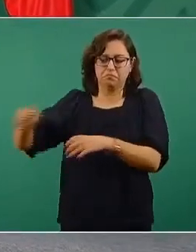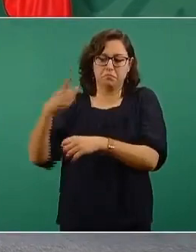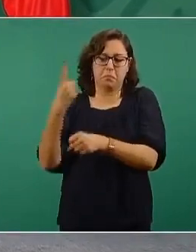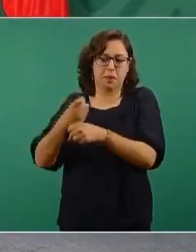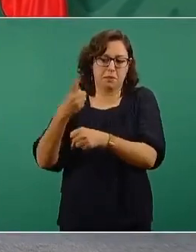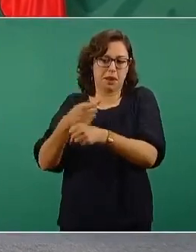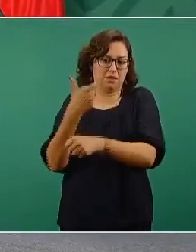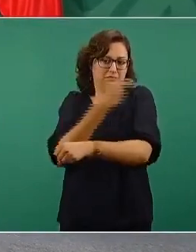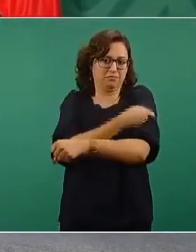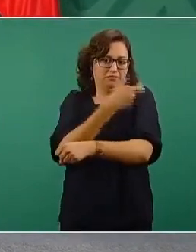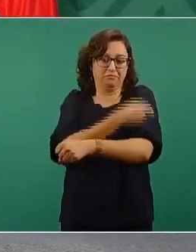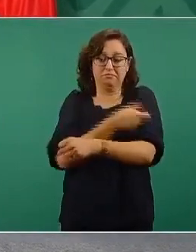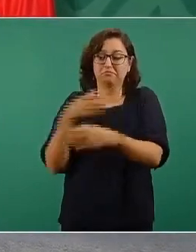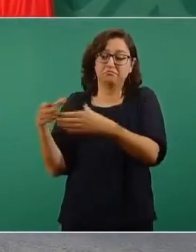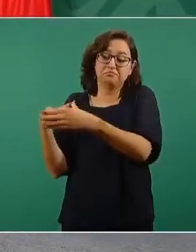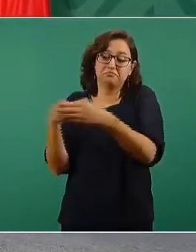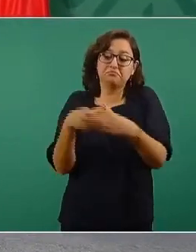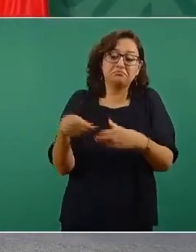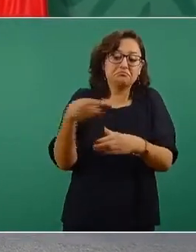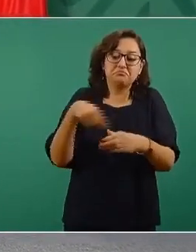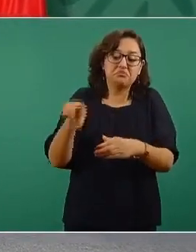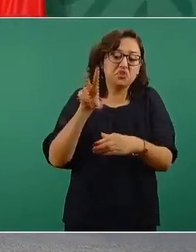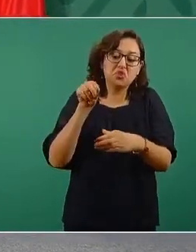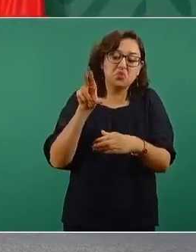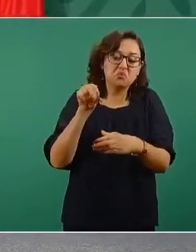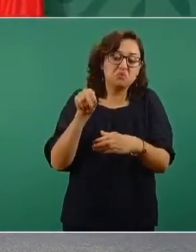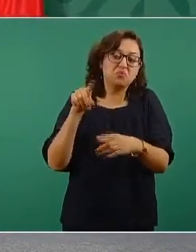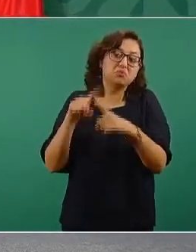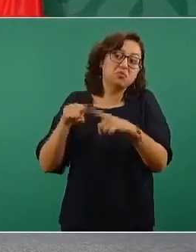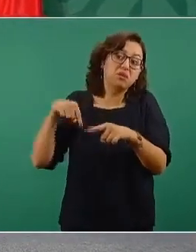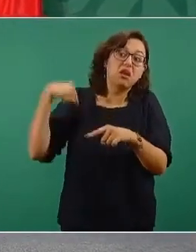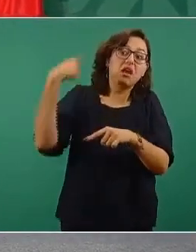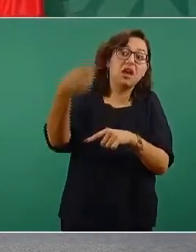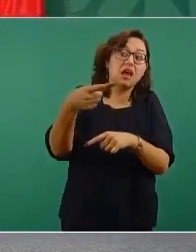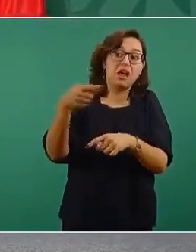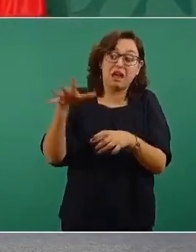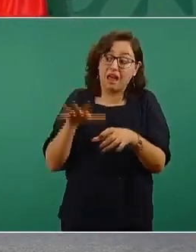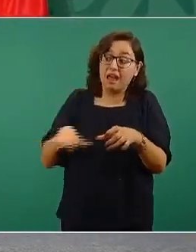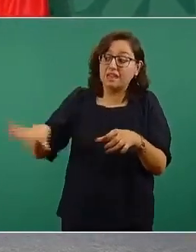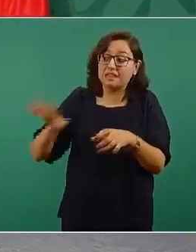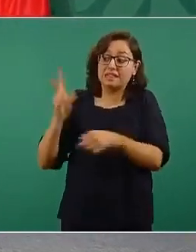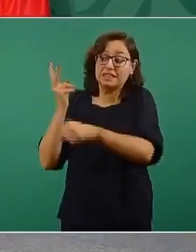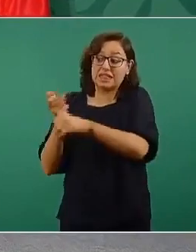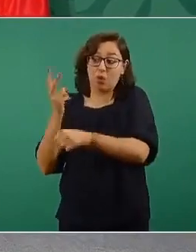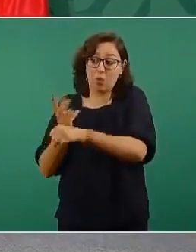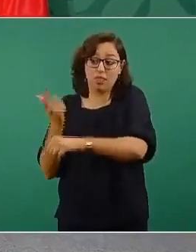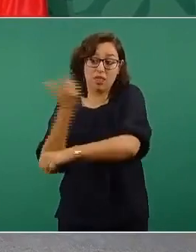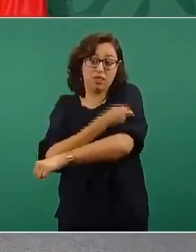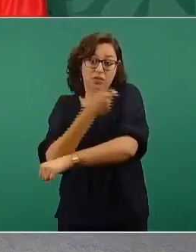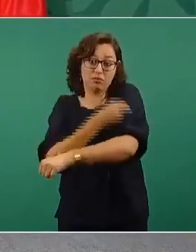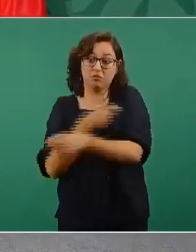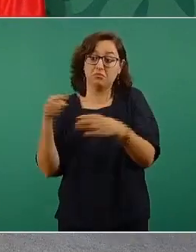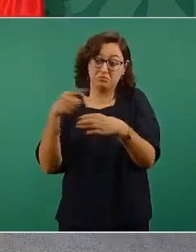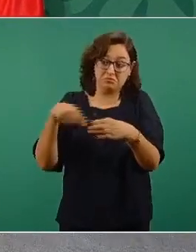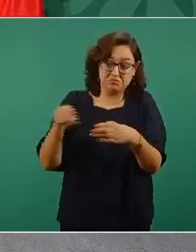puedan asistir y darles más seguridad.